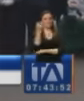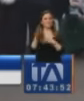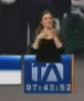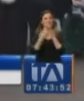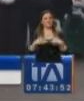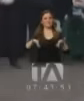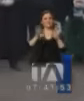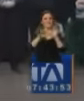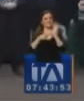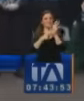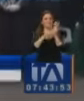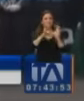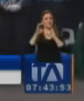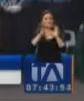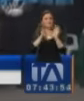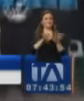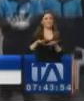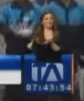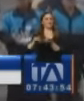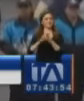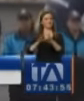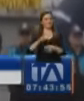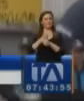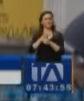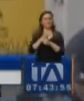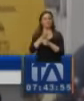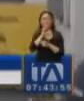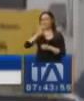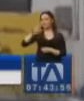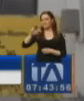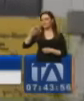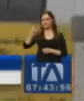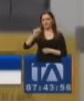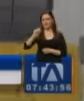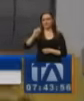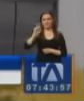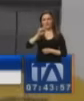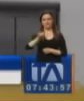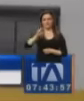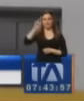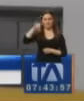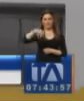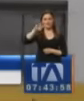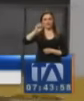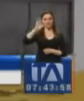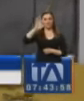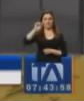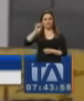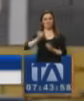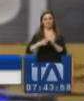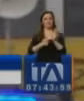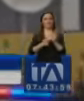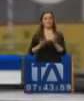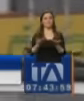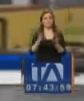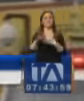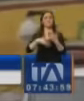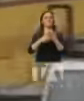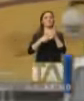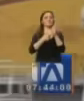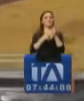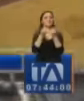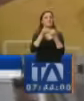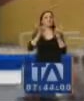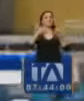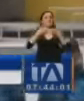Vamos a conversar esta mañana con el secretario de Seguridad, Juan Zapata. Primero su pronóstico, ¿cuánto ganamos hoy? Bueno, ahora todos somos independientes, Joanita,